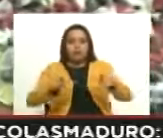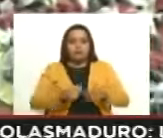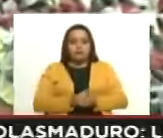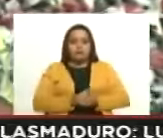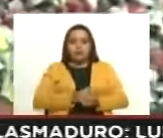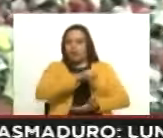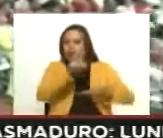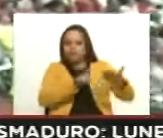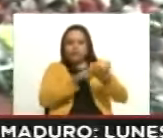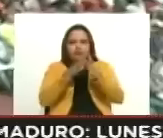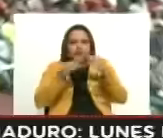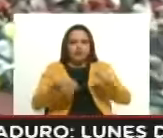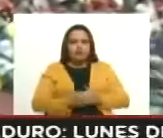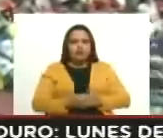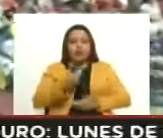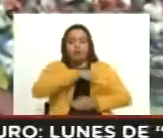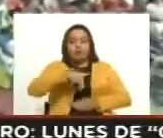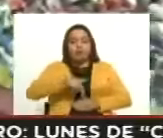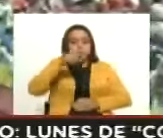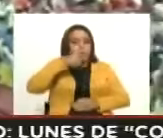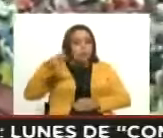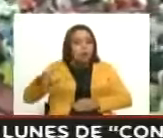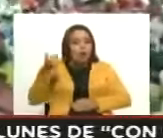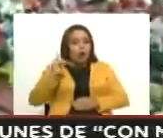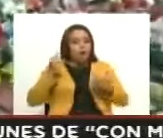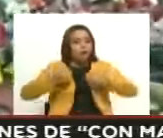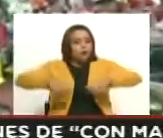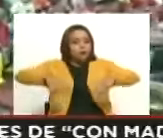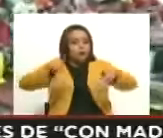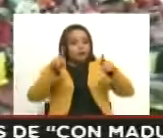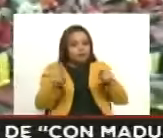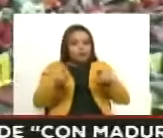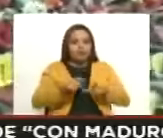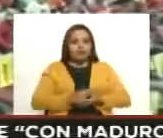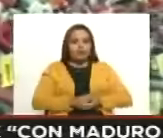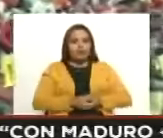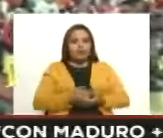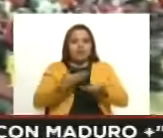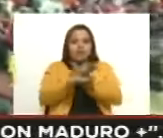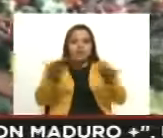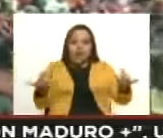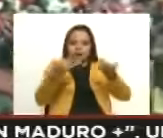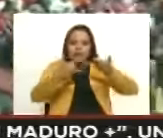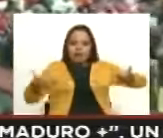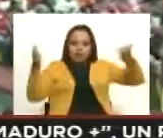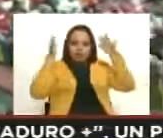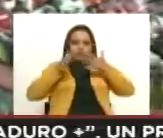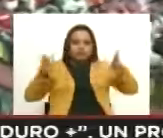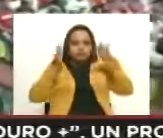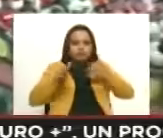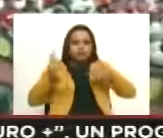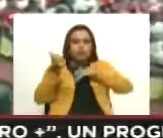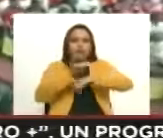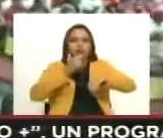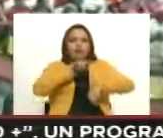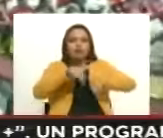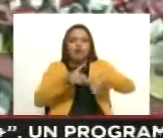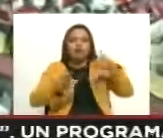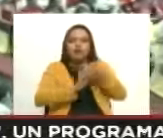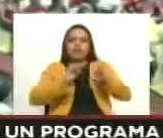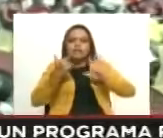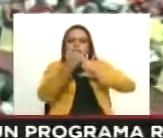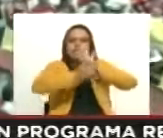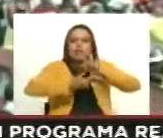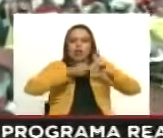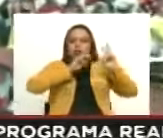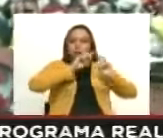en todos. Nuestro pueblo tendrá la oportunidad de darle líneas al gobierno nacional sobre esos cinco aspectos.